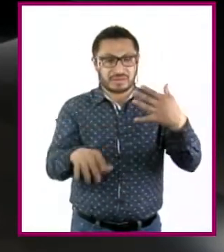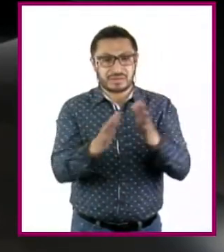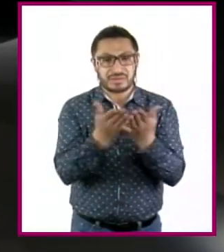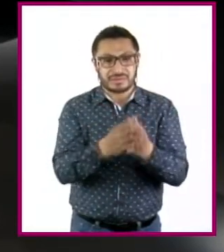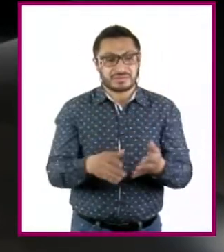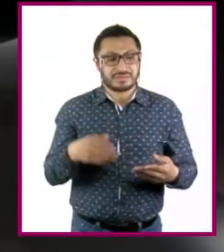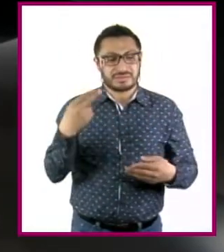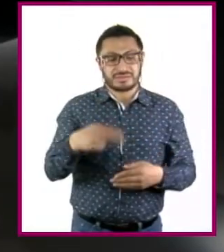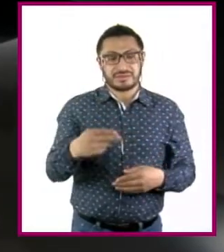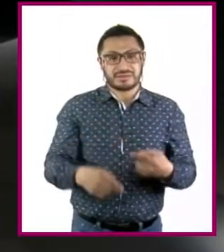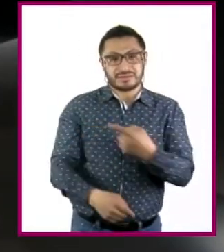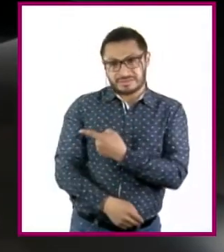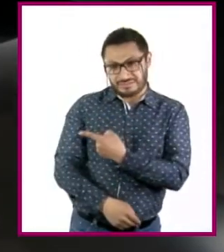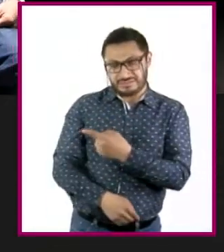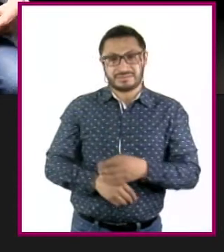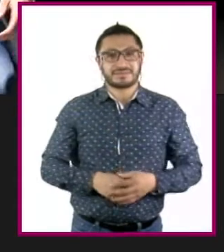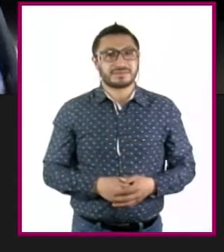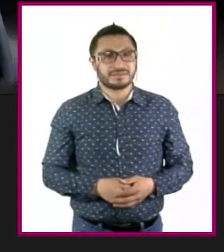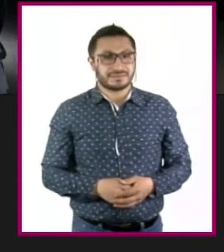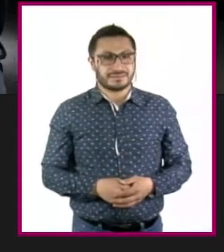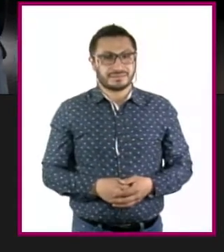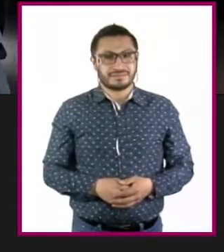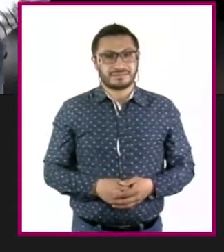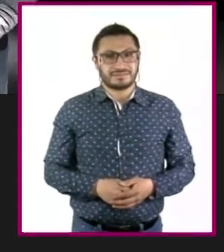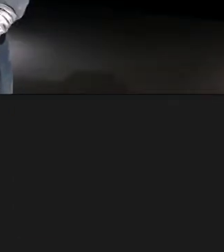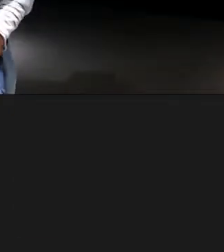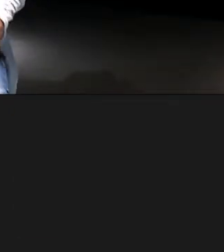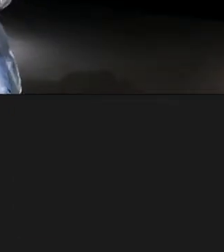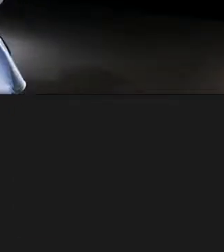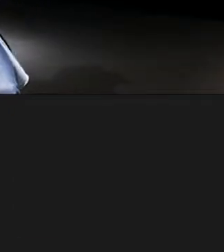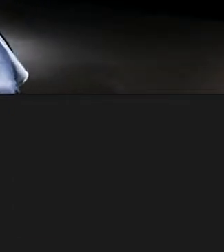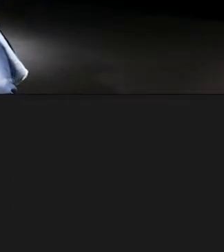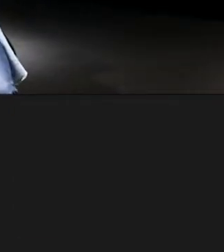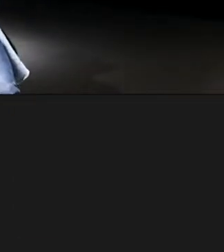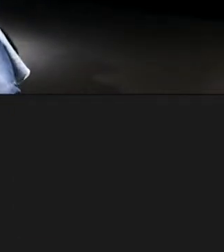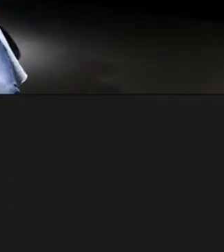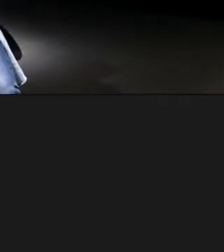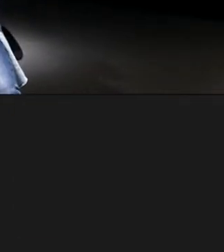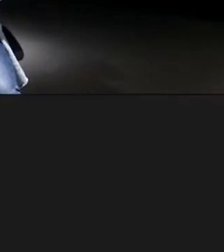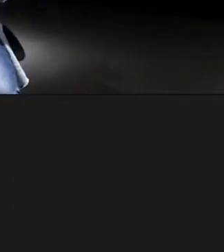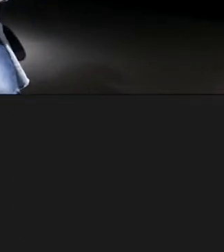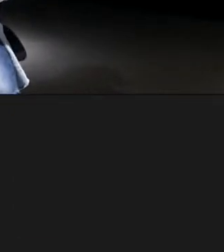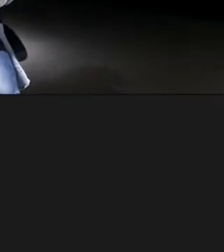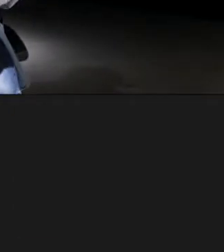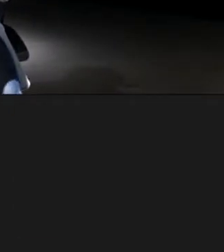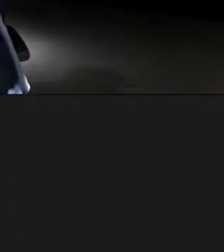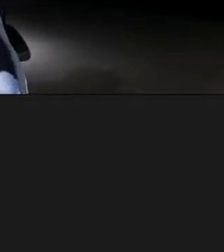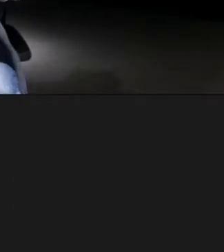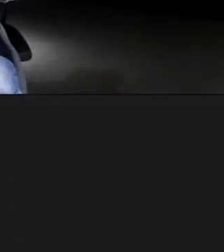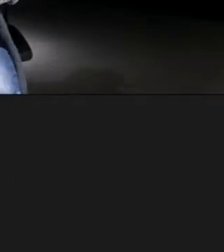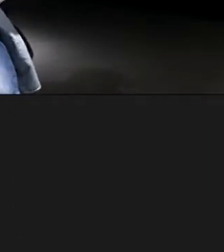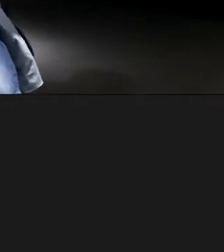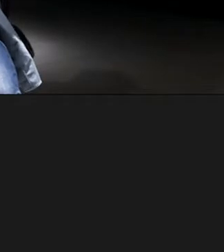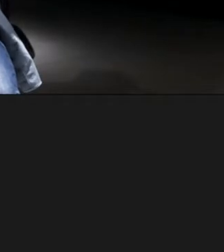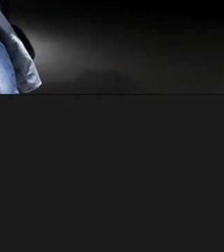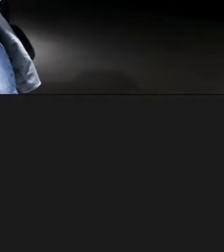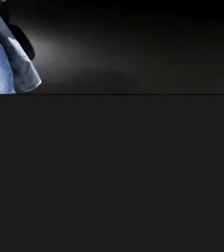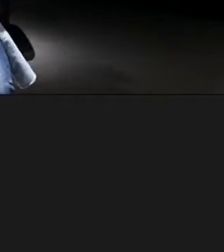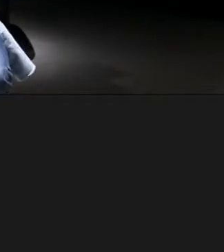Yo Robot, son las siguientes. 1. Un robot no dañará a un ser humano ni,